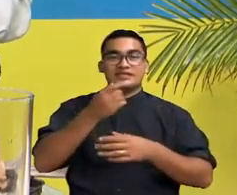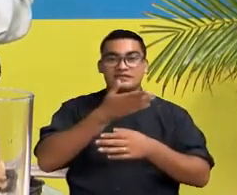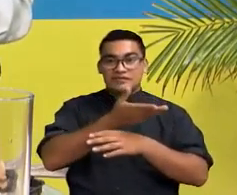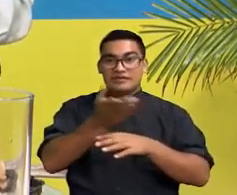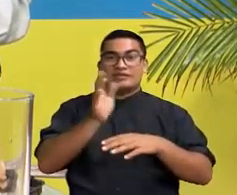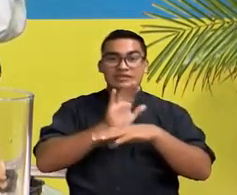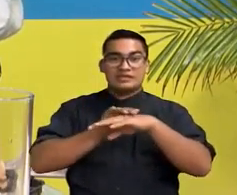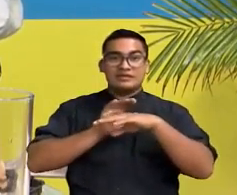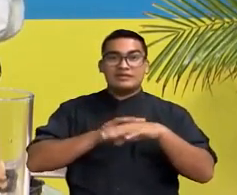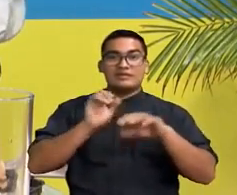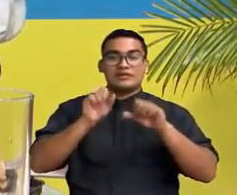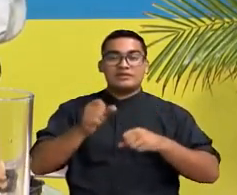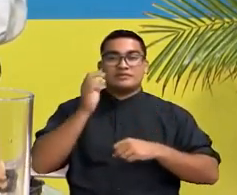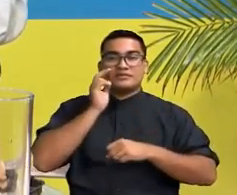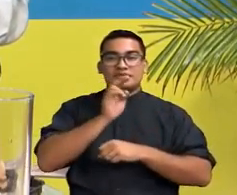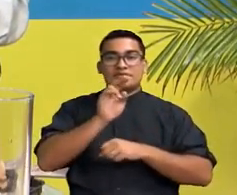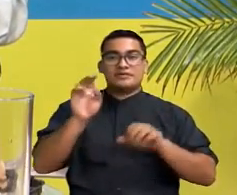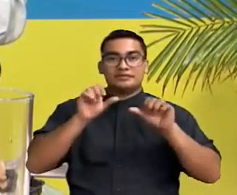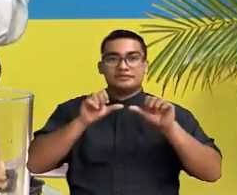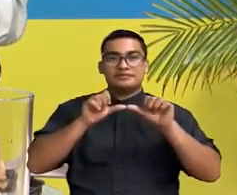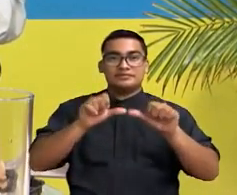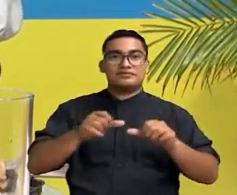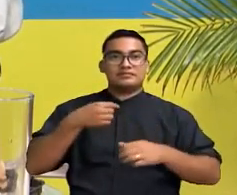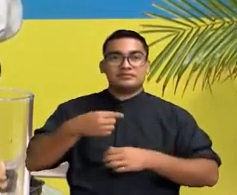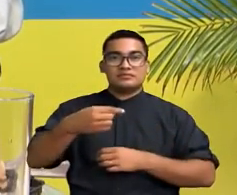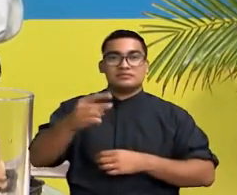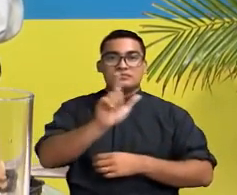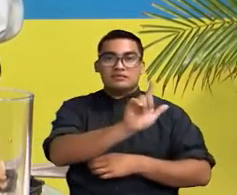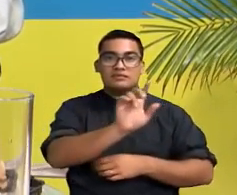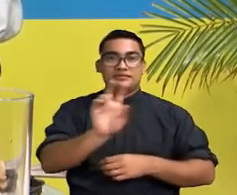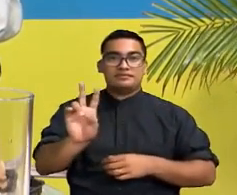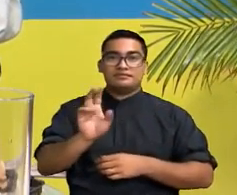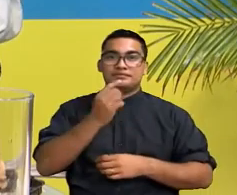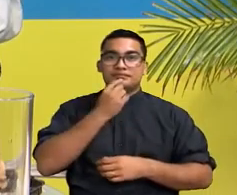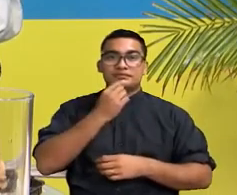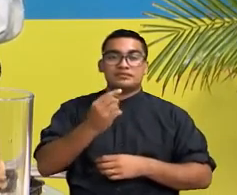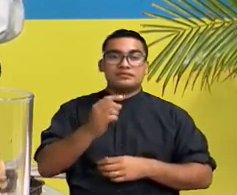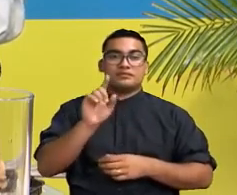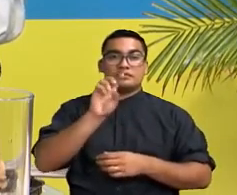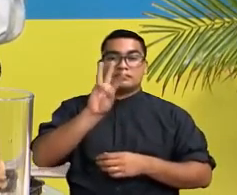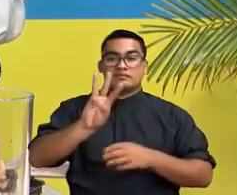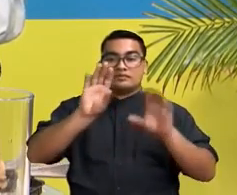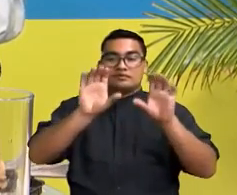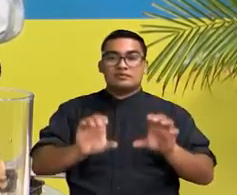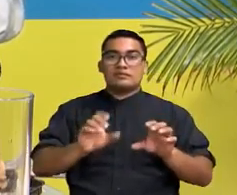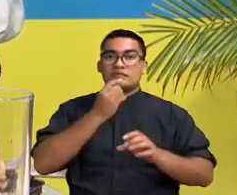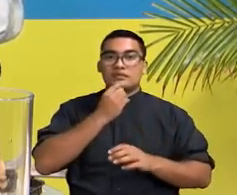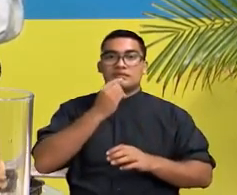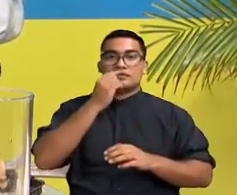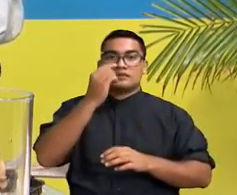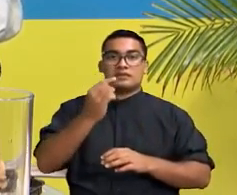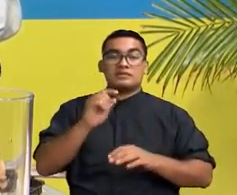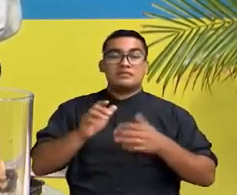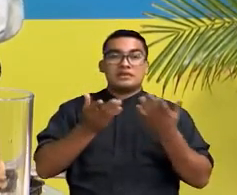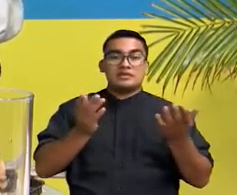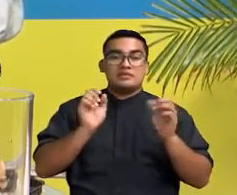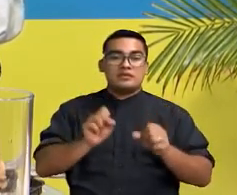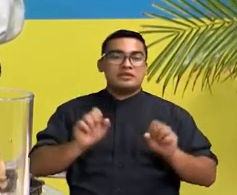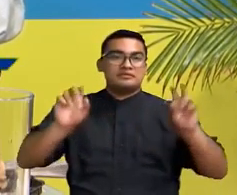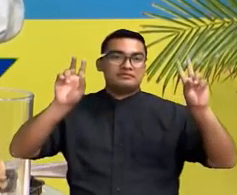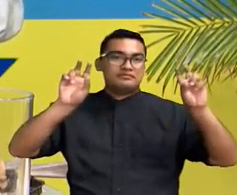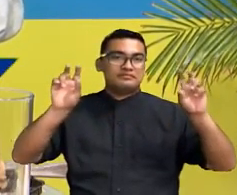que sigan sintonizándonos todos los días, de lunes a viernes, a partir de las 3 de la tarde, para seguir